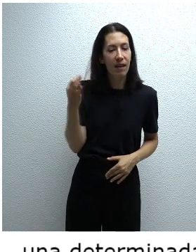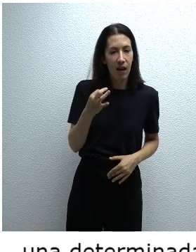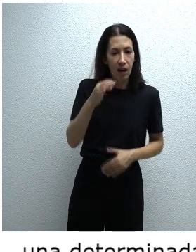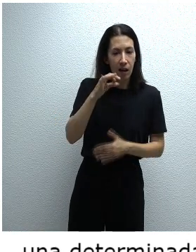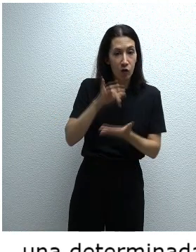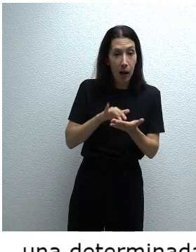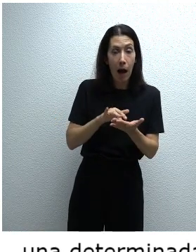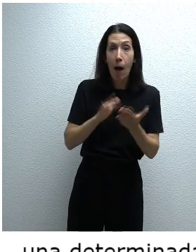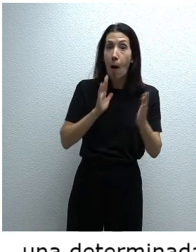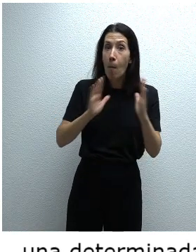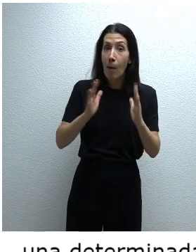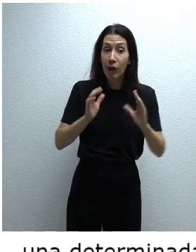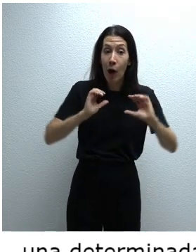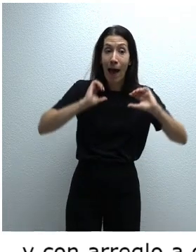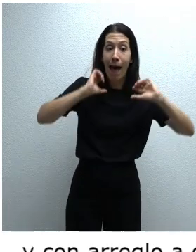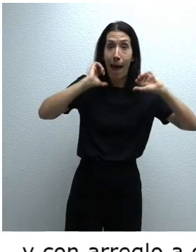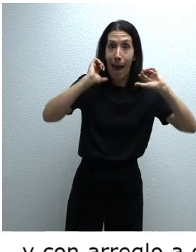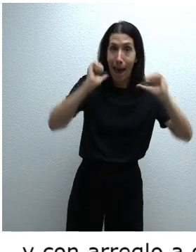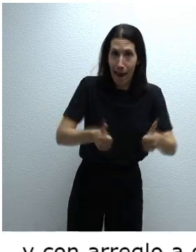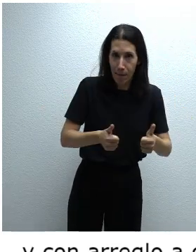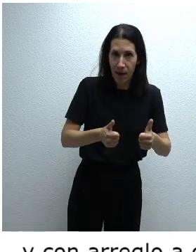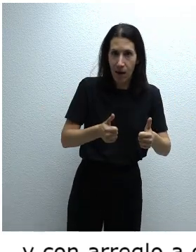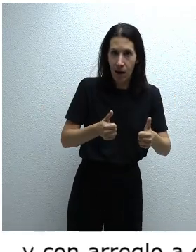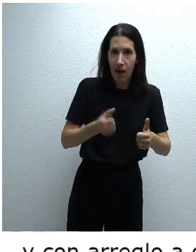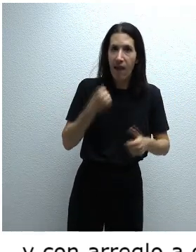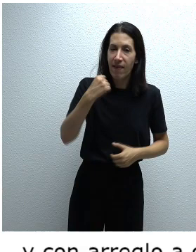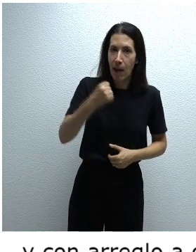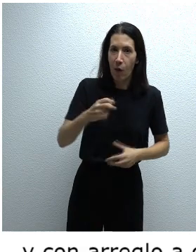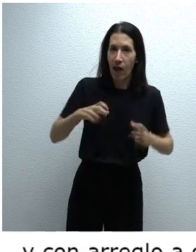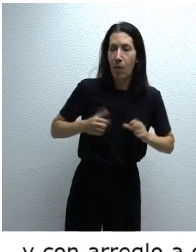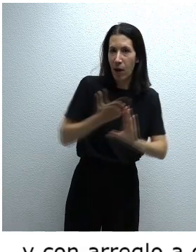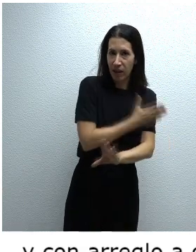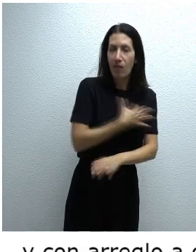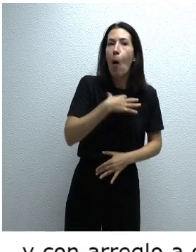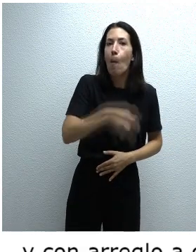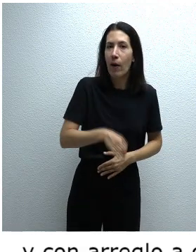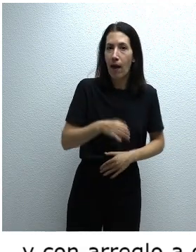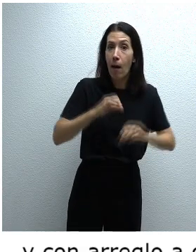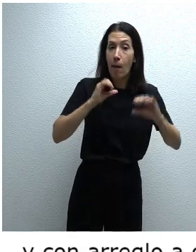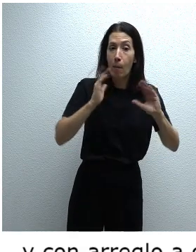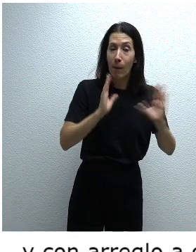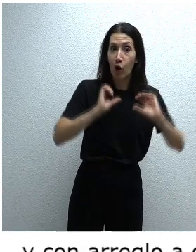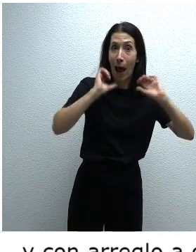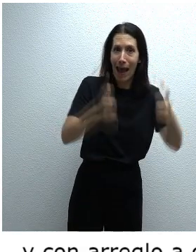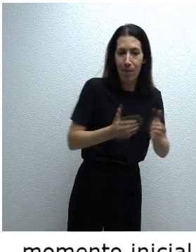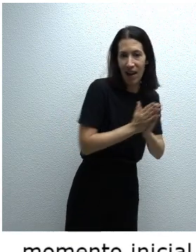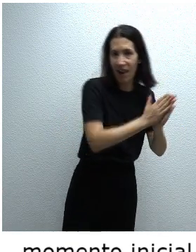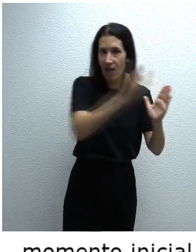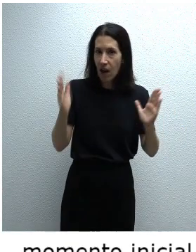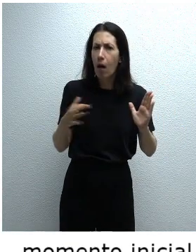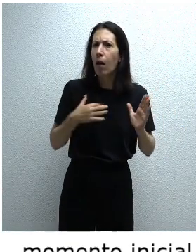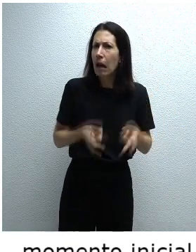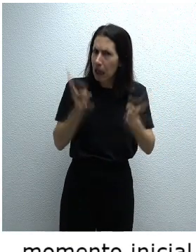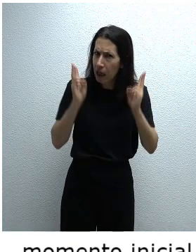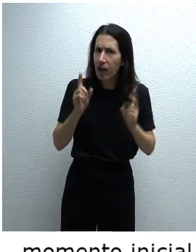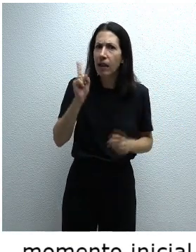momento inicial de validez o de eficacia de ese poder preventivo. Y eso es libremente determinable junto con todas